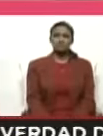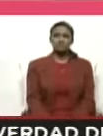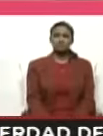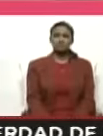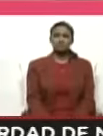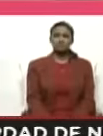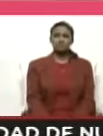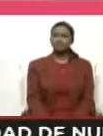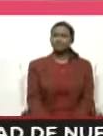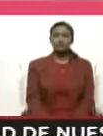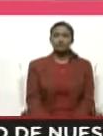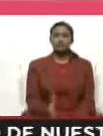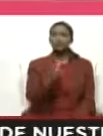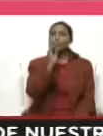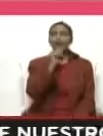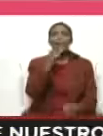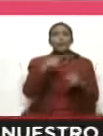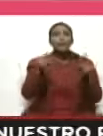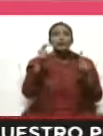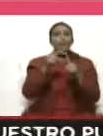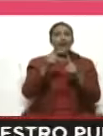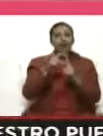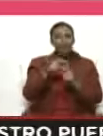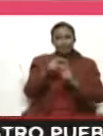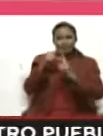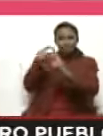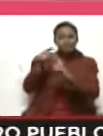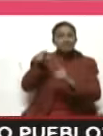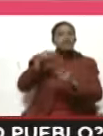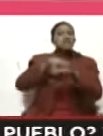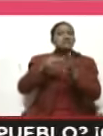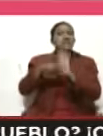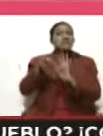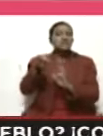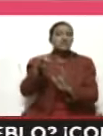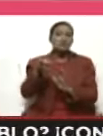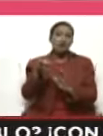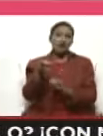No hay otro calificativo. No hay otro calificativo.